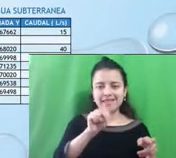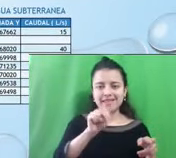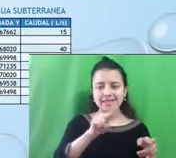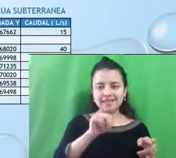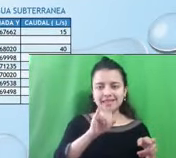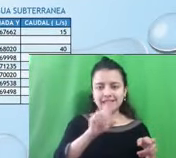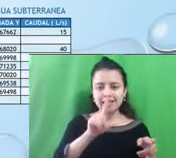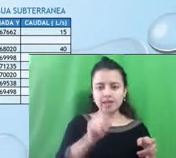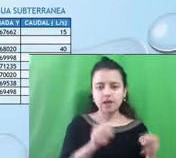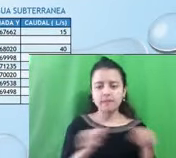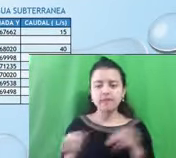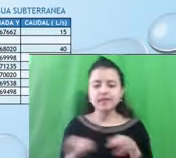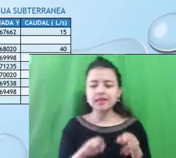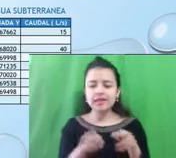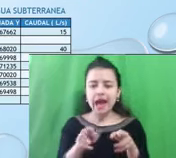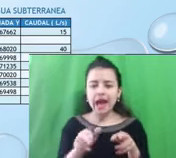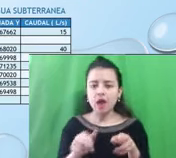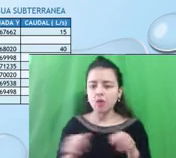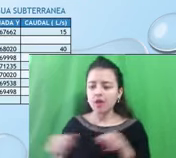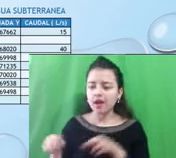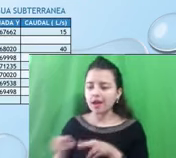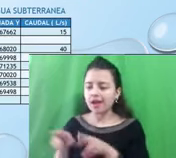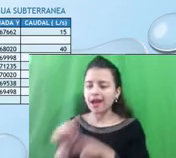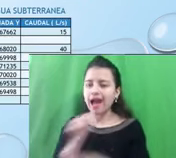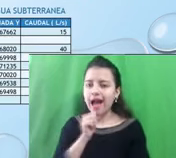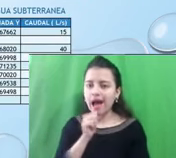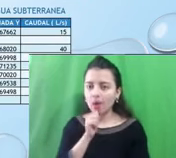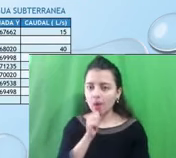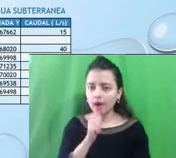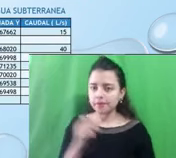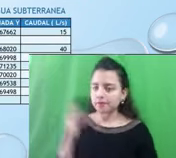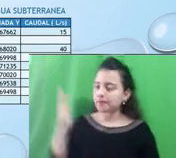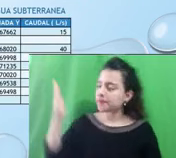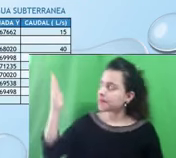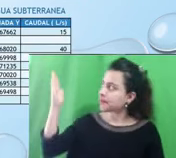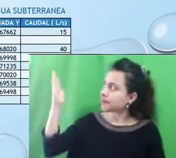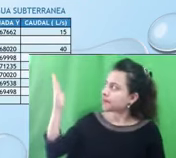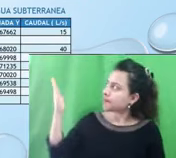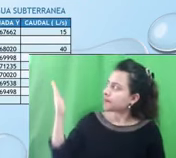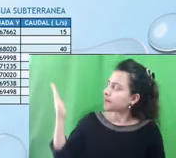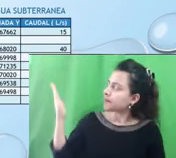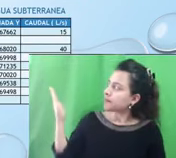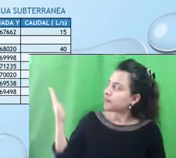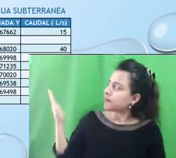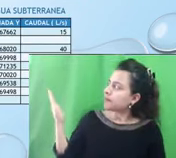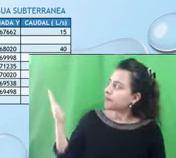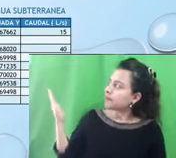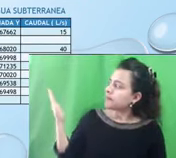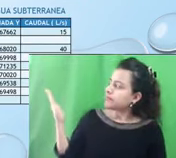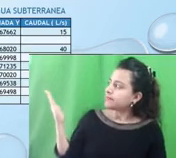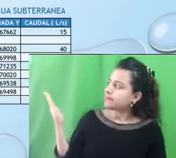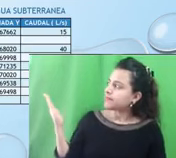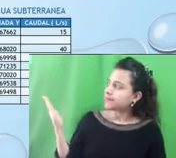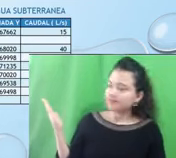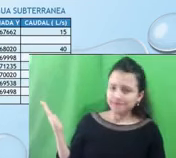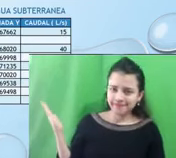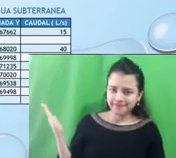los almacenamientos en Gatillo, los almacenamientos Santa Marta, el almacenamiento en Mansilla y los pozos subterráneos que tenemos,